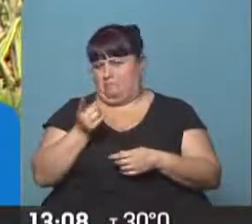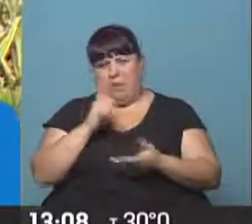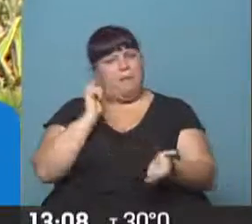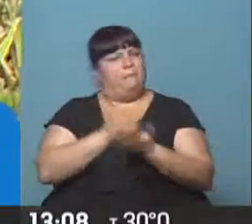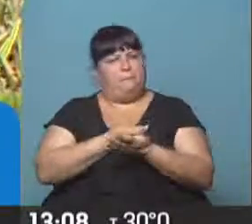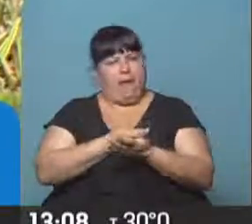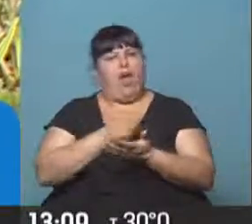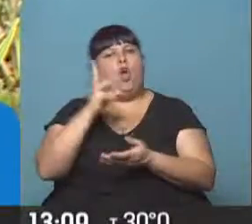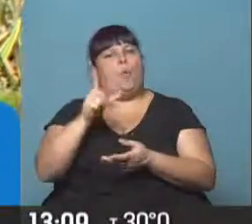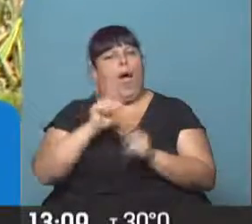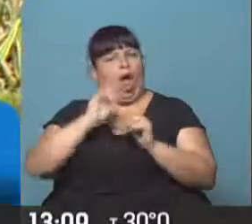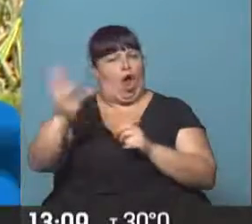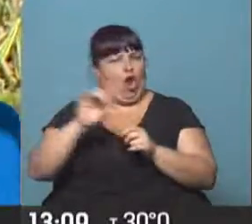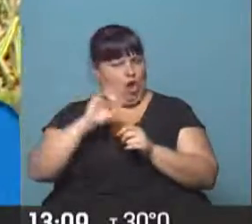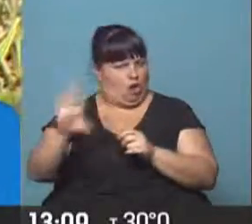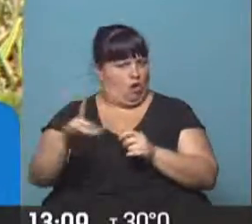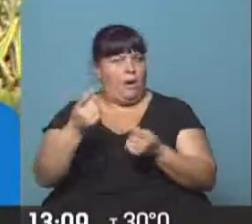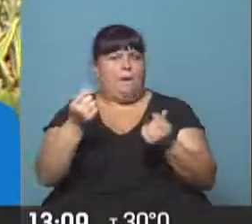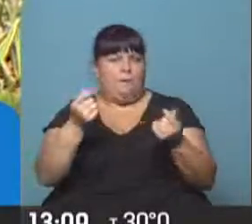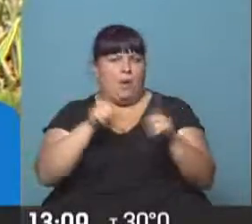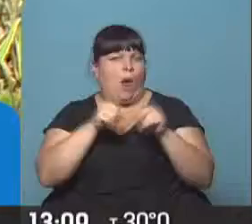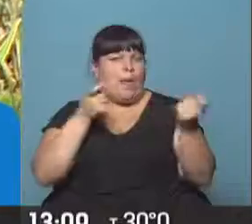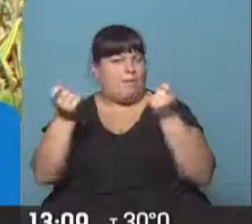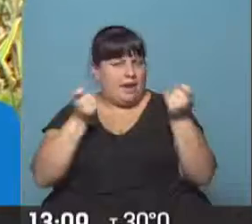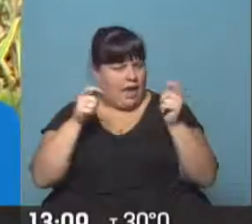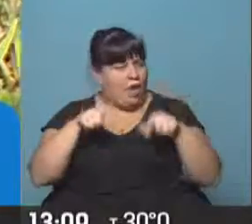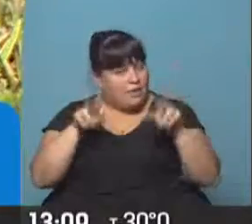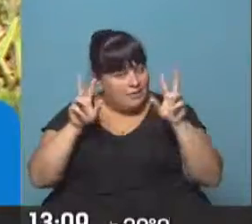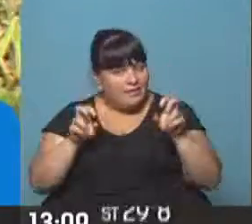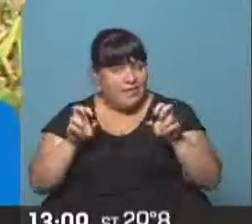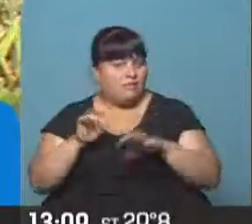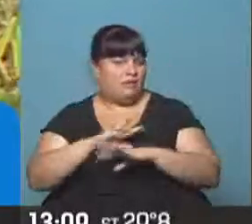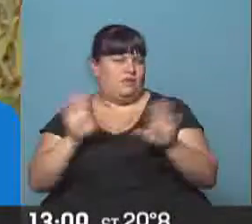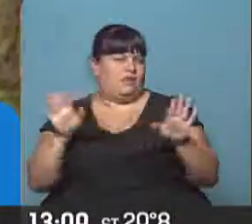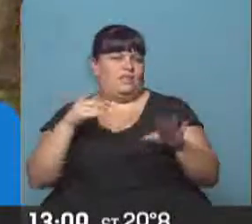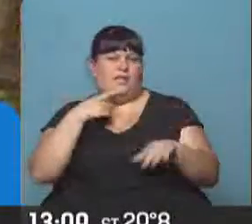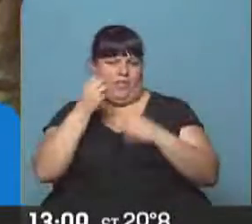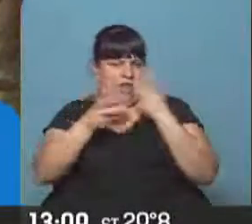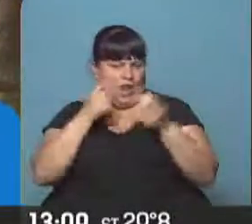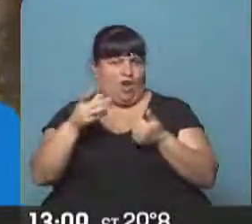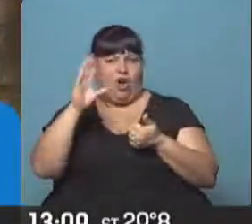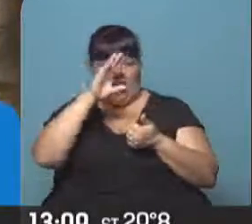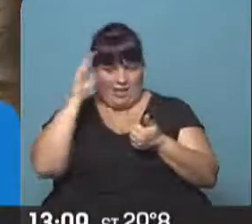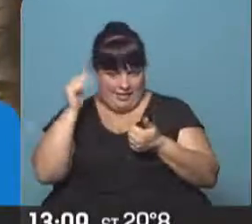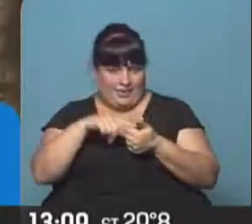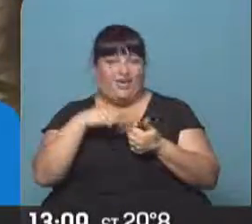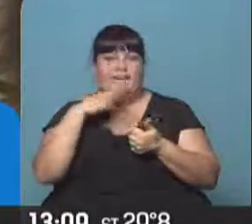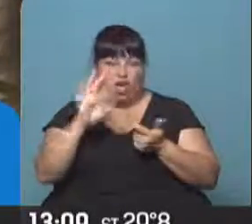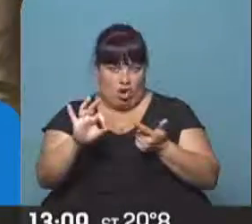pagos fueron bancarizados y a precios de mercado. Por esta causa, ya declararon, lo dijimos, Cristina